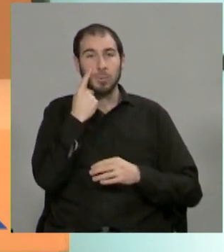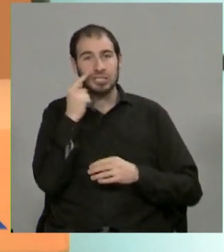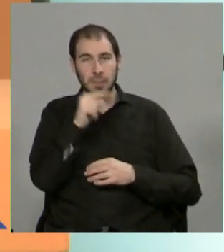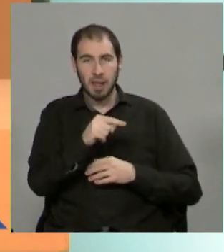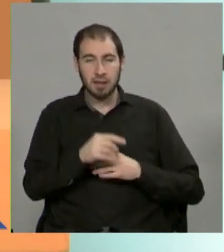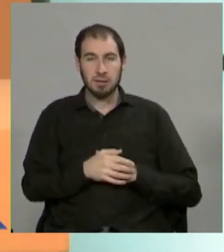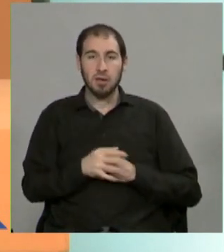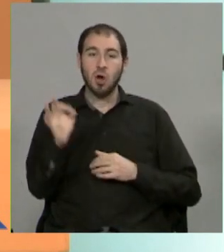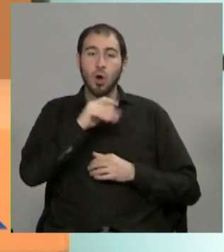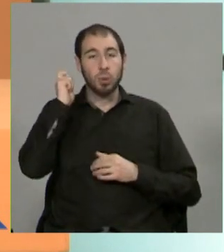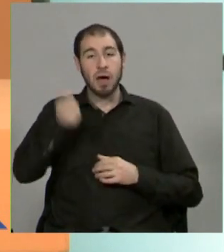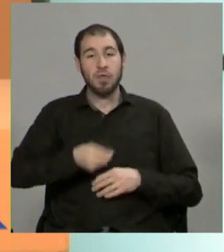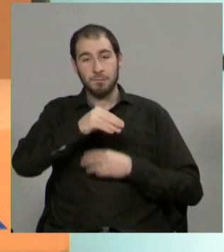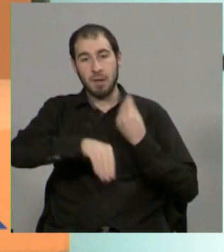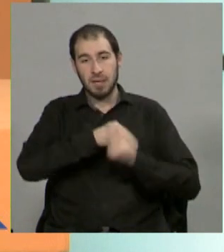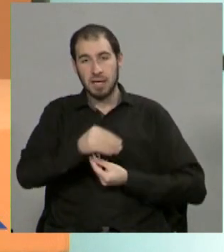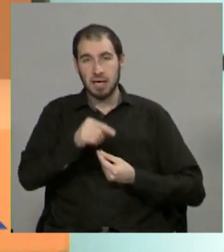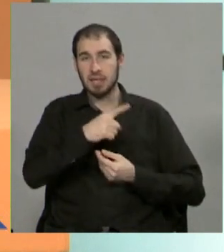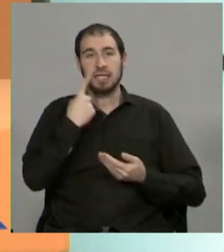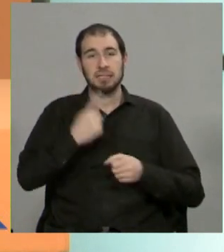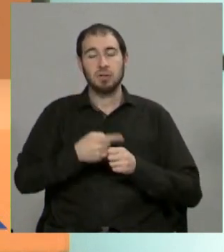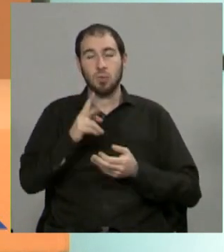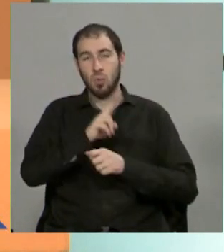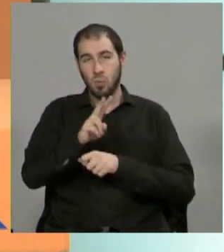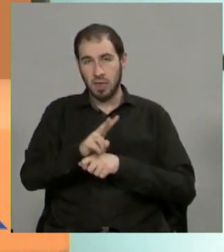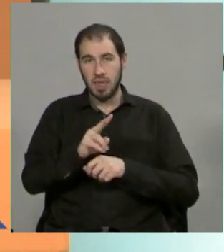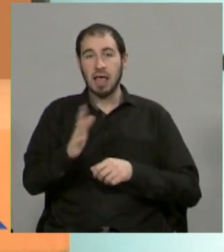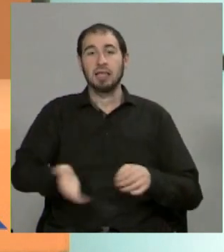municipales y al juzgado de familia que toman las medidas de protección.